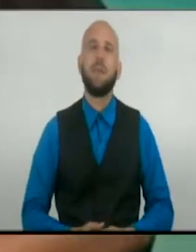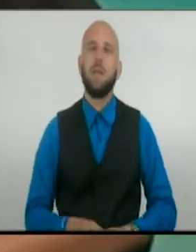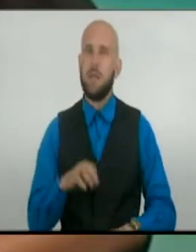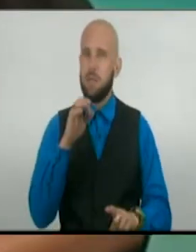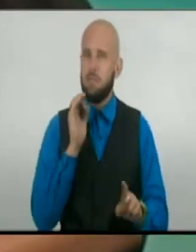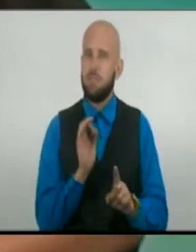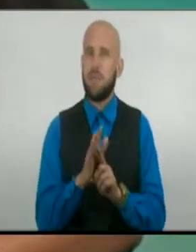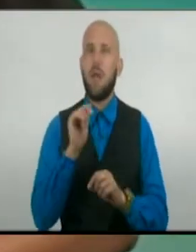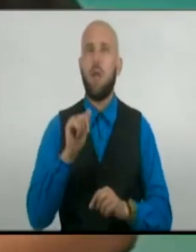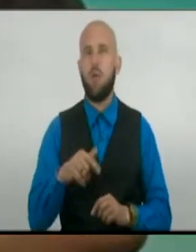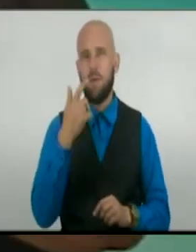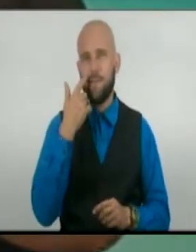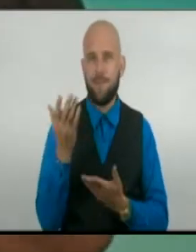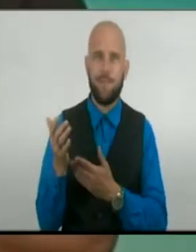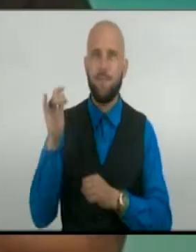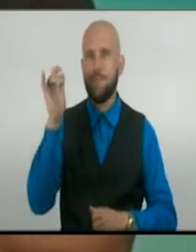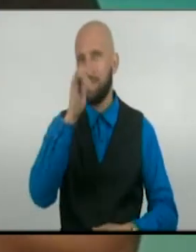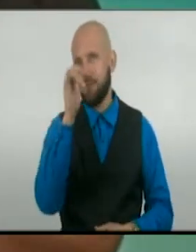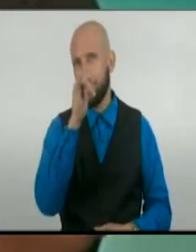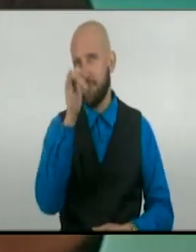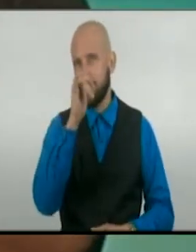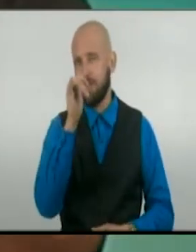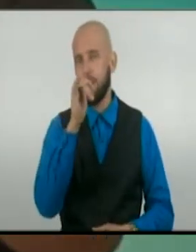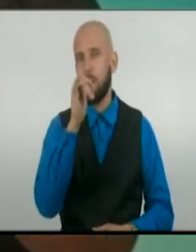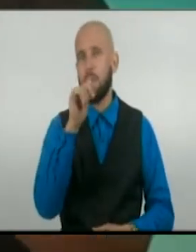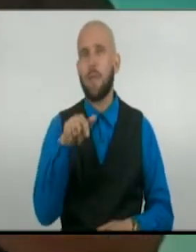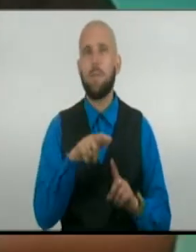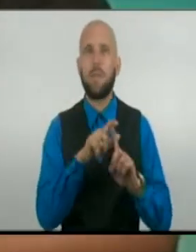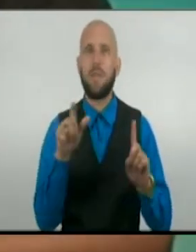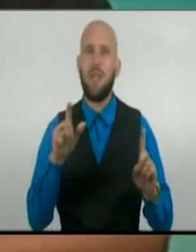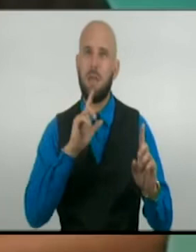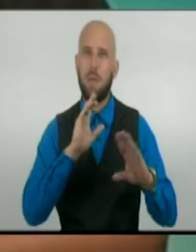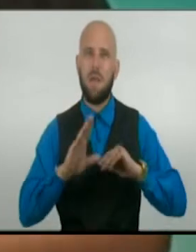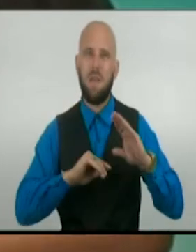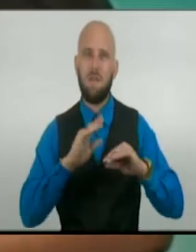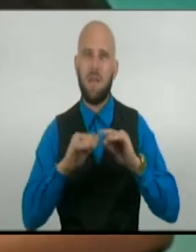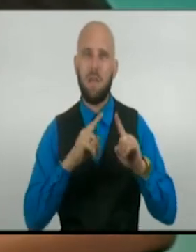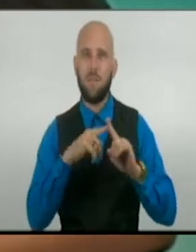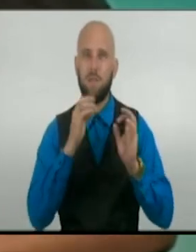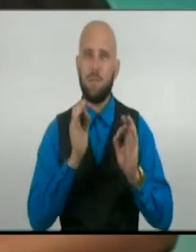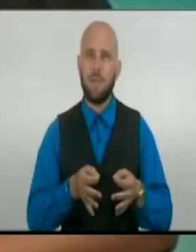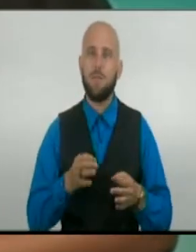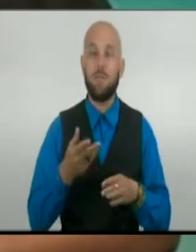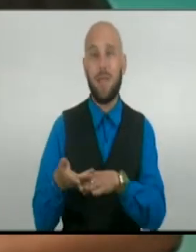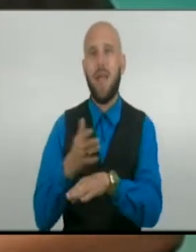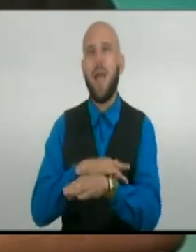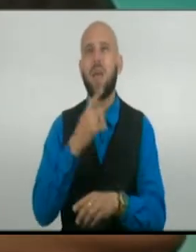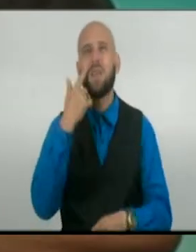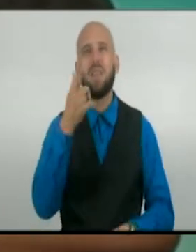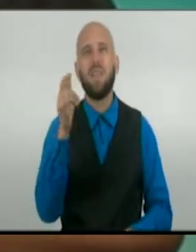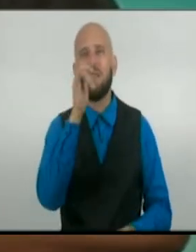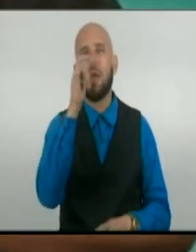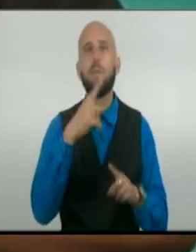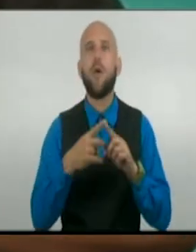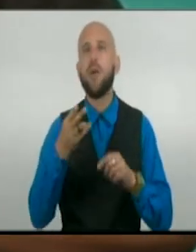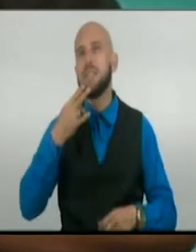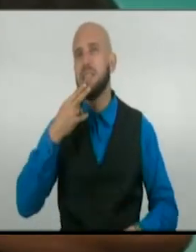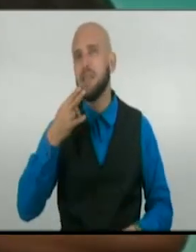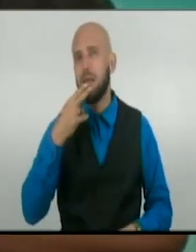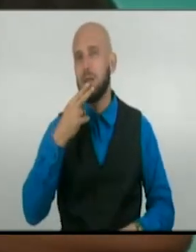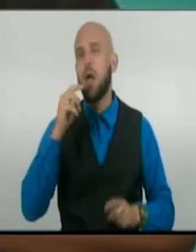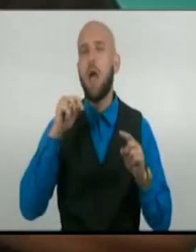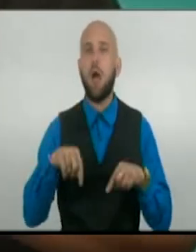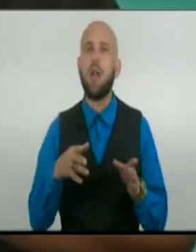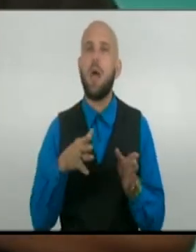comenzar material digo comenzar este tema porque ya presentamos un vídeo anterior con un material que nos